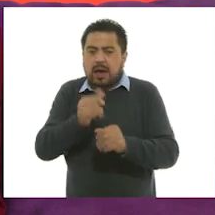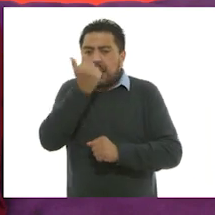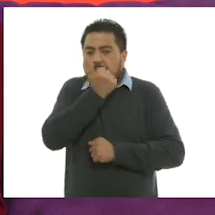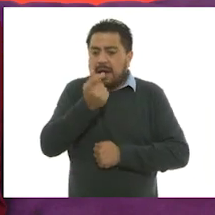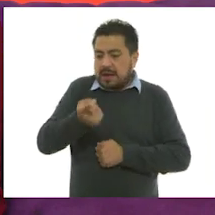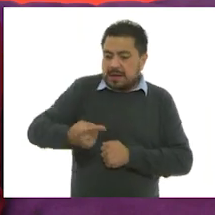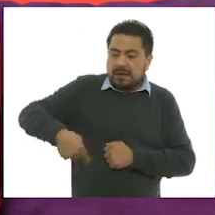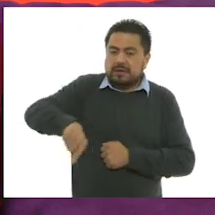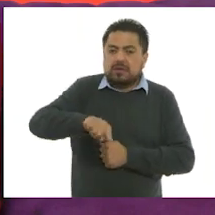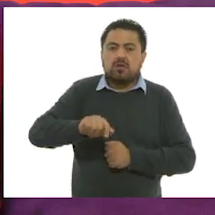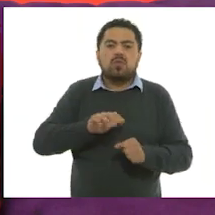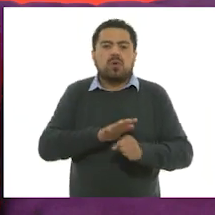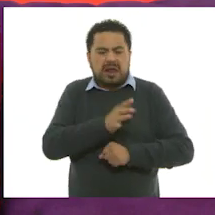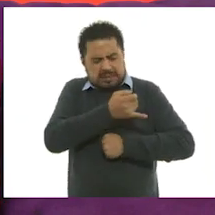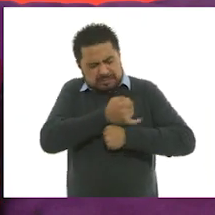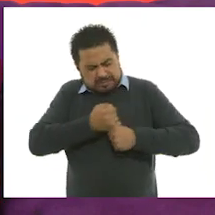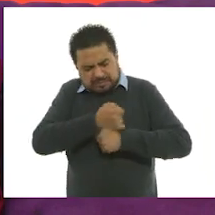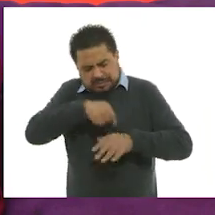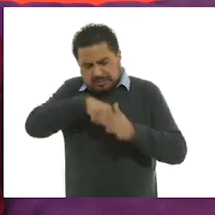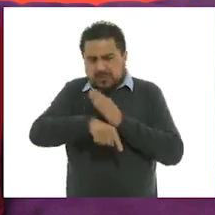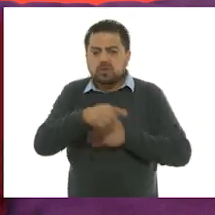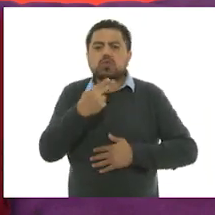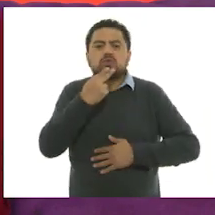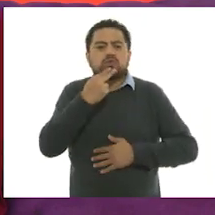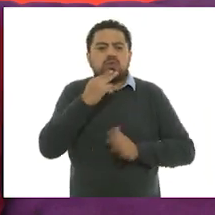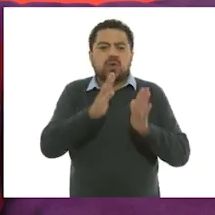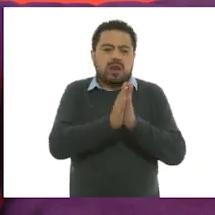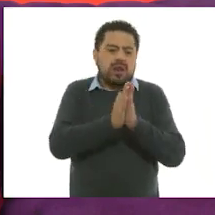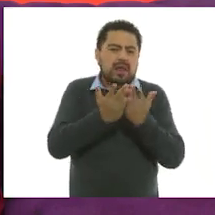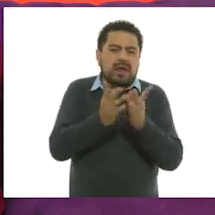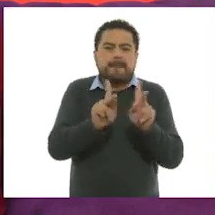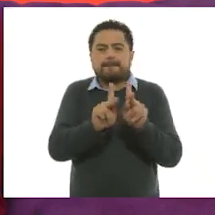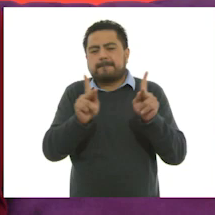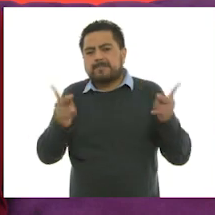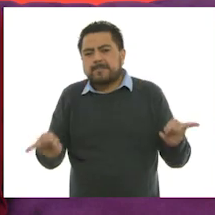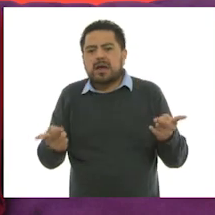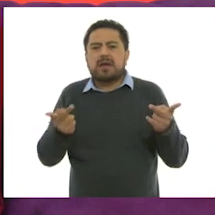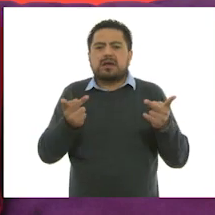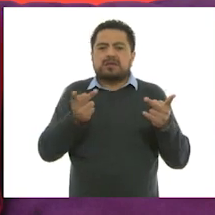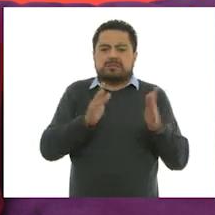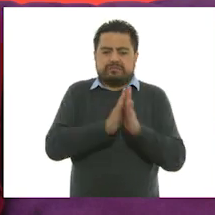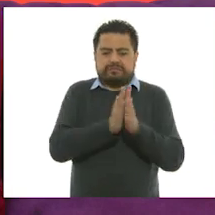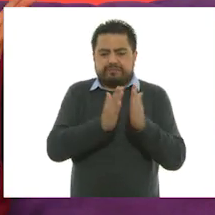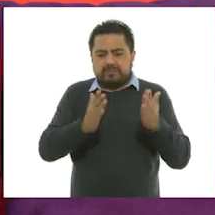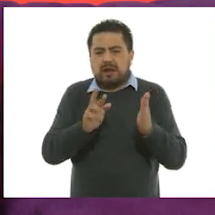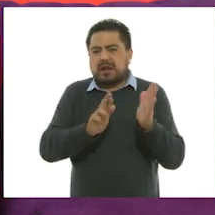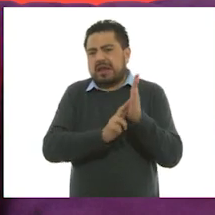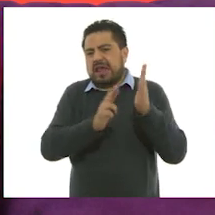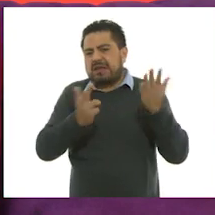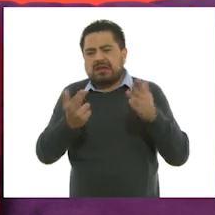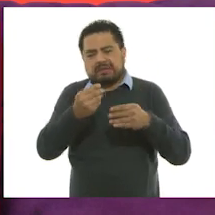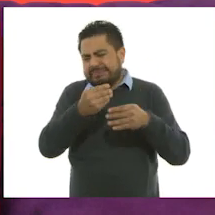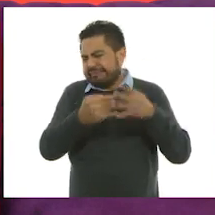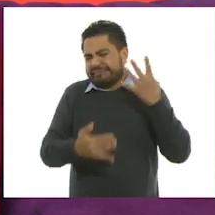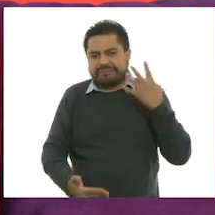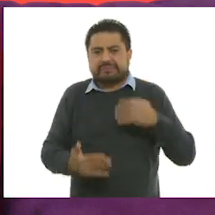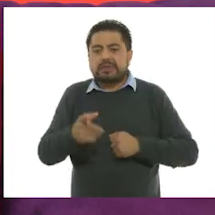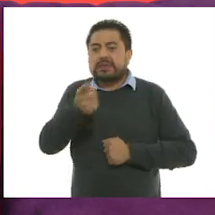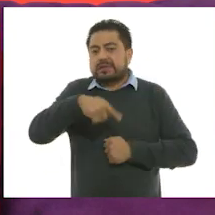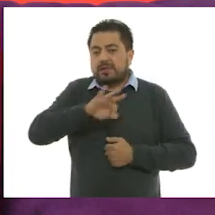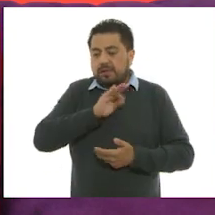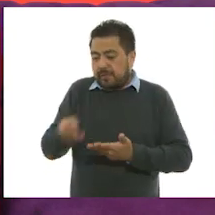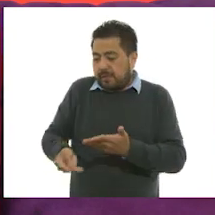alumnas y alumnos en la exploración y uso de libros, periódicos, folletos, revistas, entre otros. Pondrá